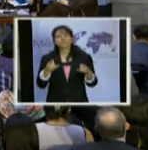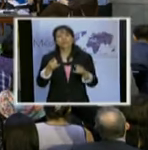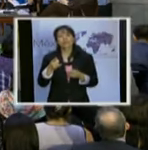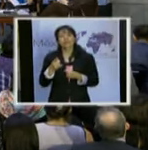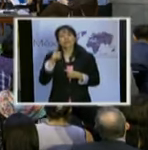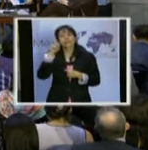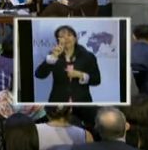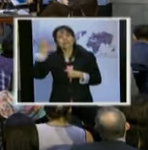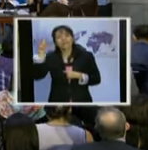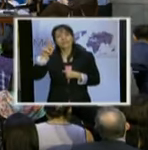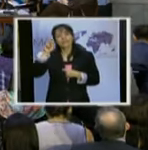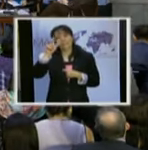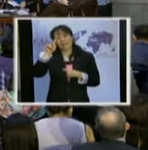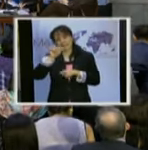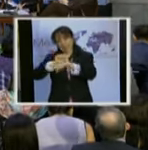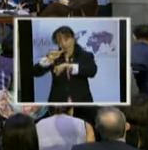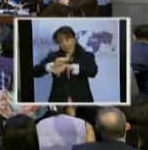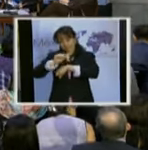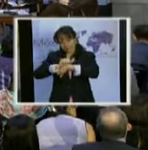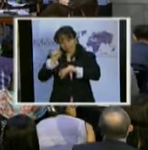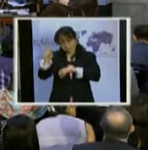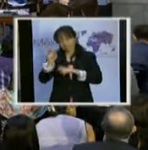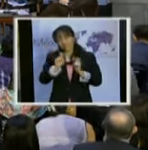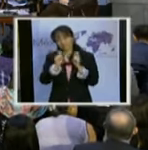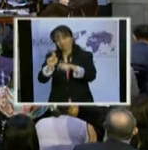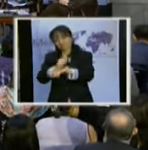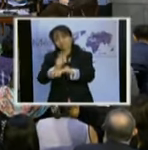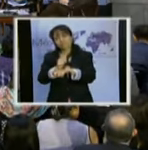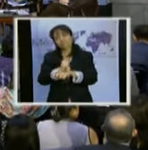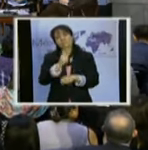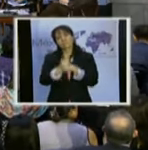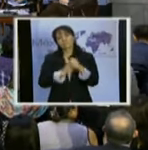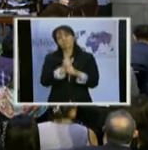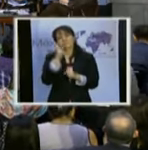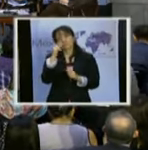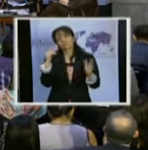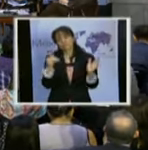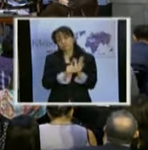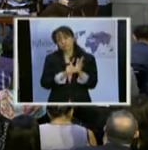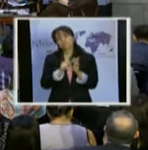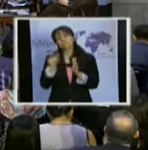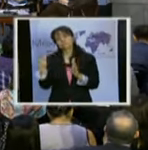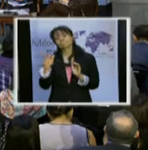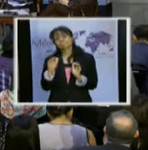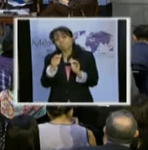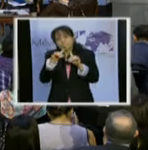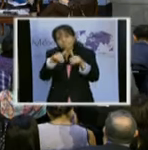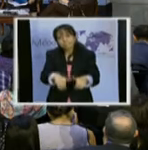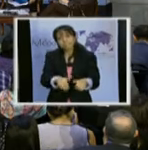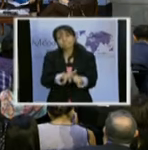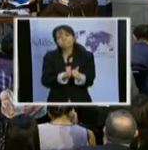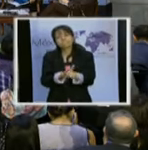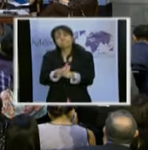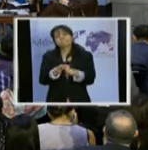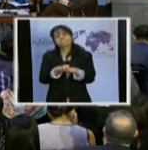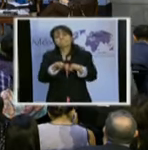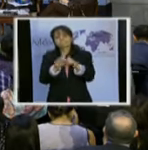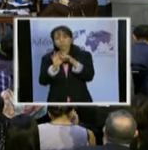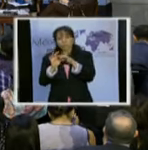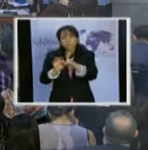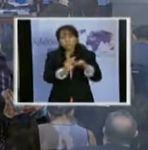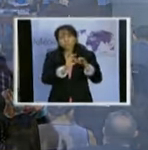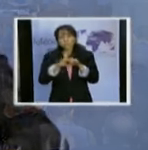Plata, Argentina. En el año 2000 se incorporó al equipo de la Coalición Internacional para